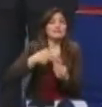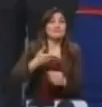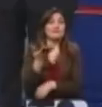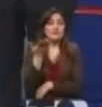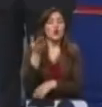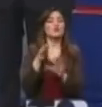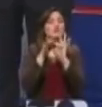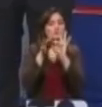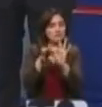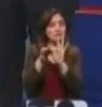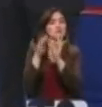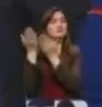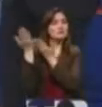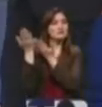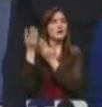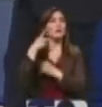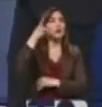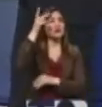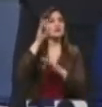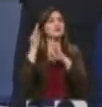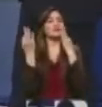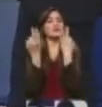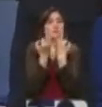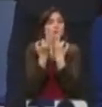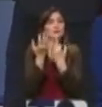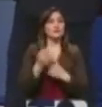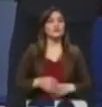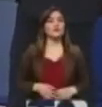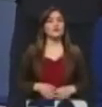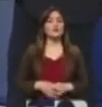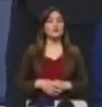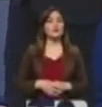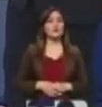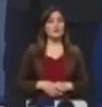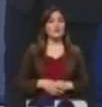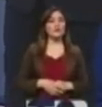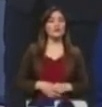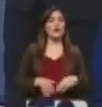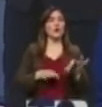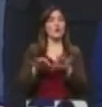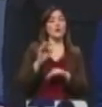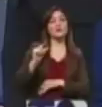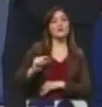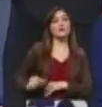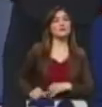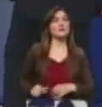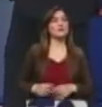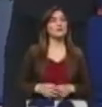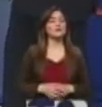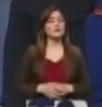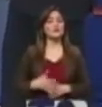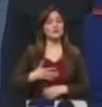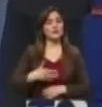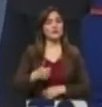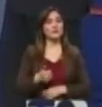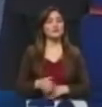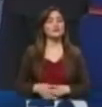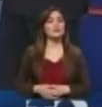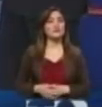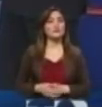está Joana Cañizares con los padres de familia en vivo para darnos un adelanto de lo que está pasando. ¿Qué tal, Joana? ¿Cómo